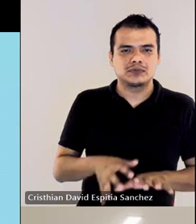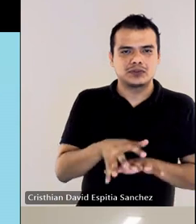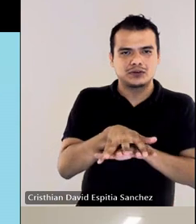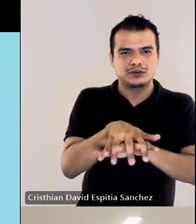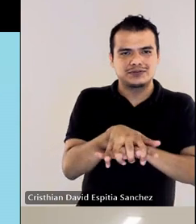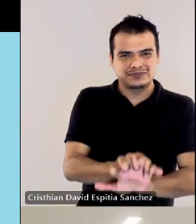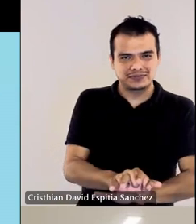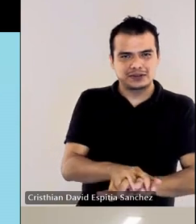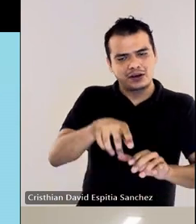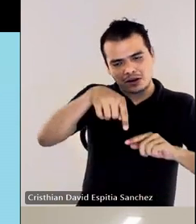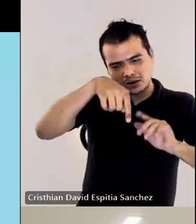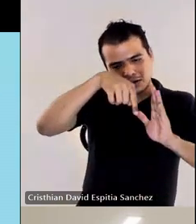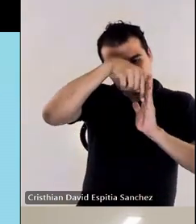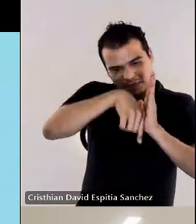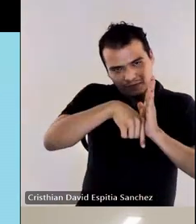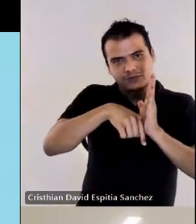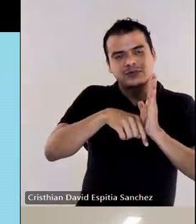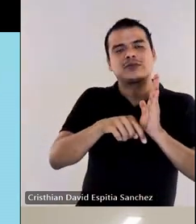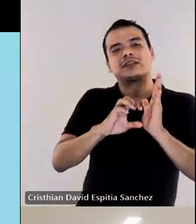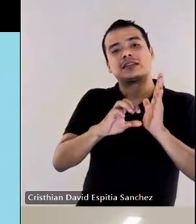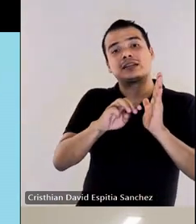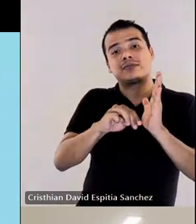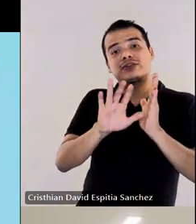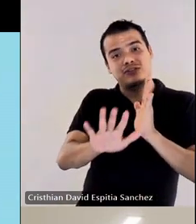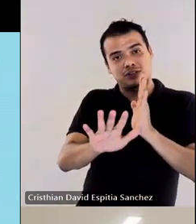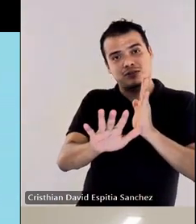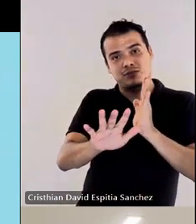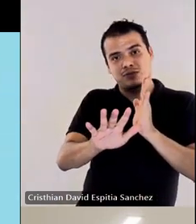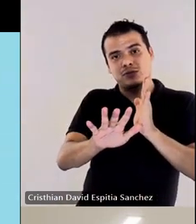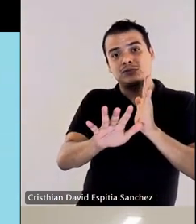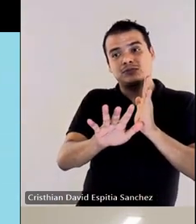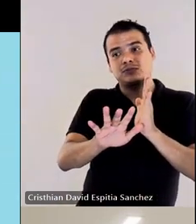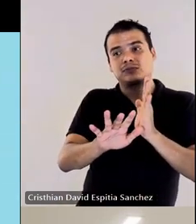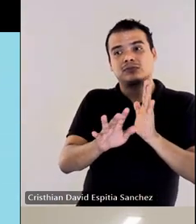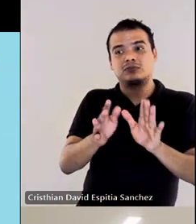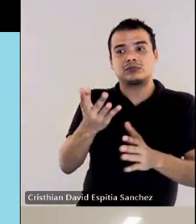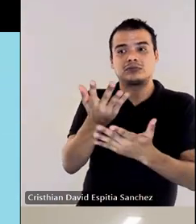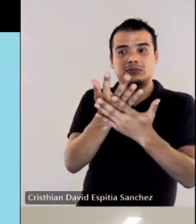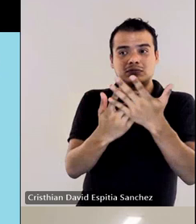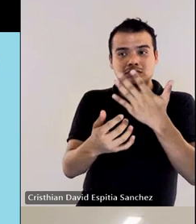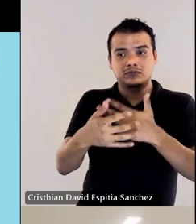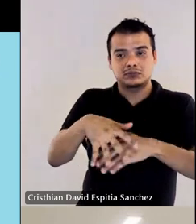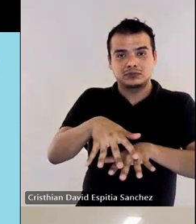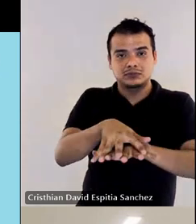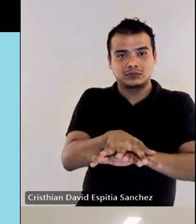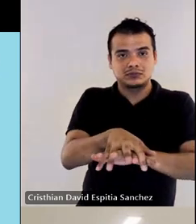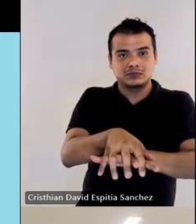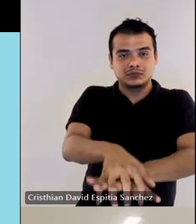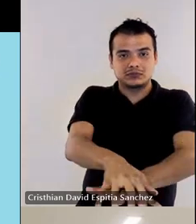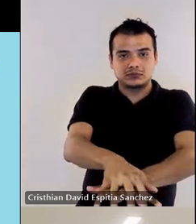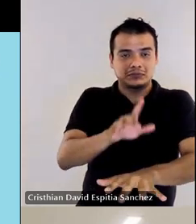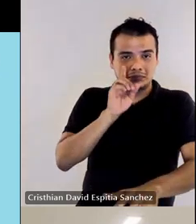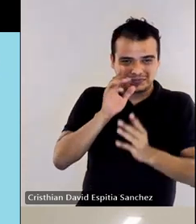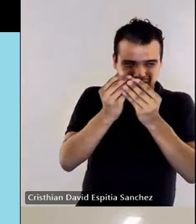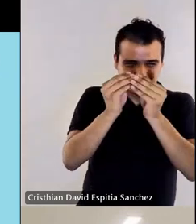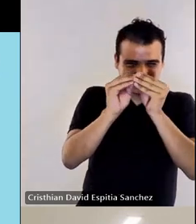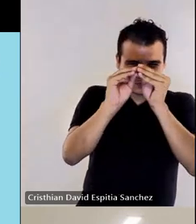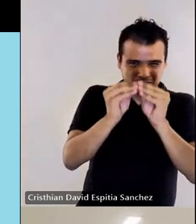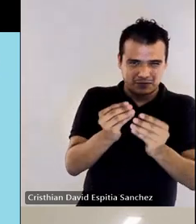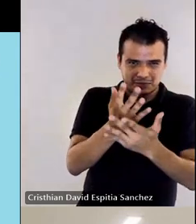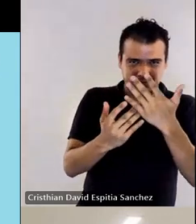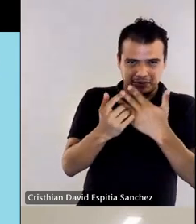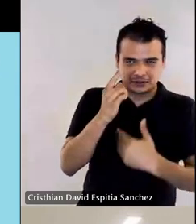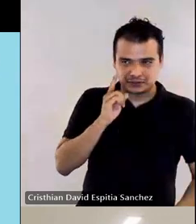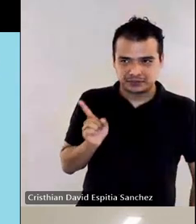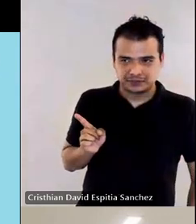6 centímetros de profundidad. Los brazos deben de estar rectos, los codos no se doblan, el movimiento lo hace realmente